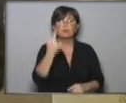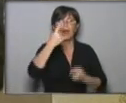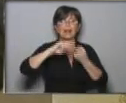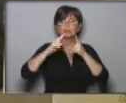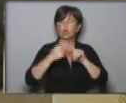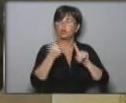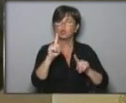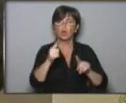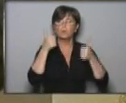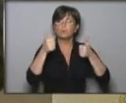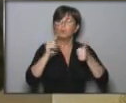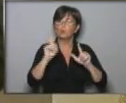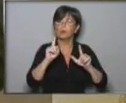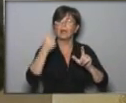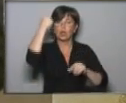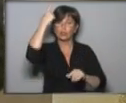no muy buena con la creación.